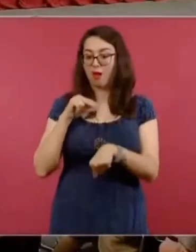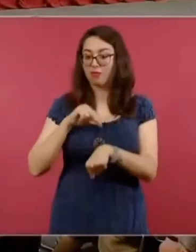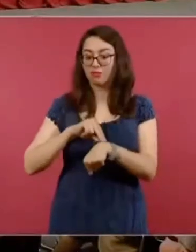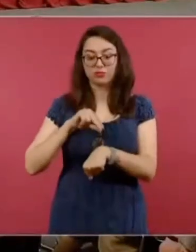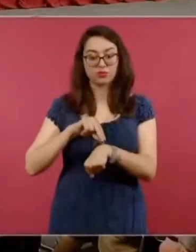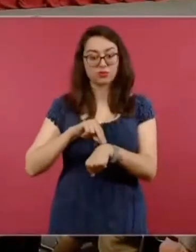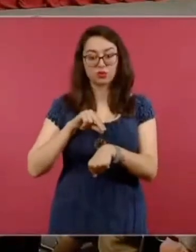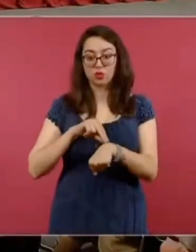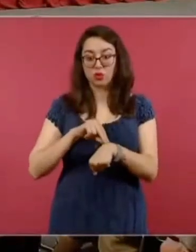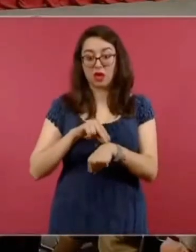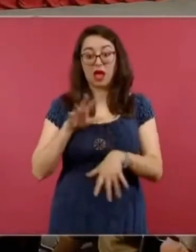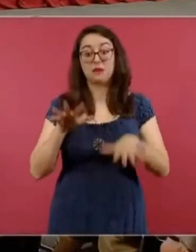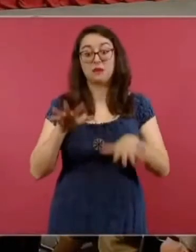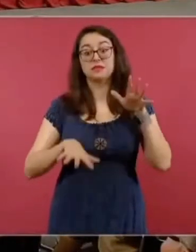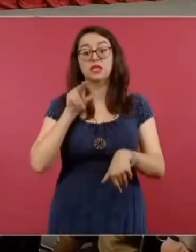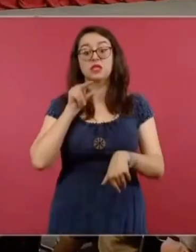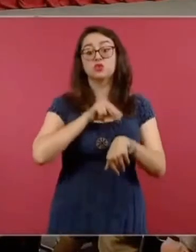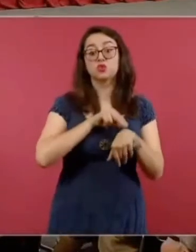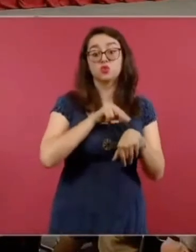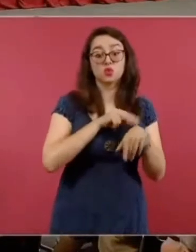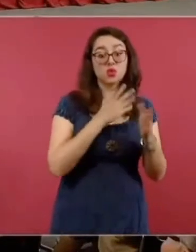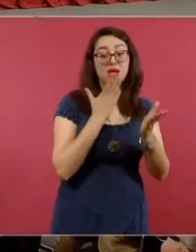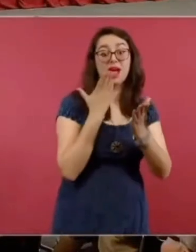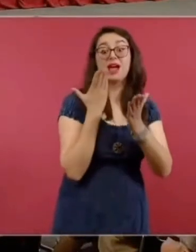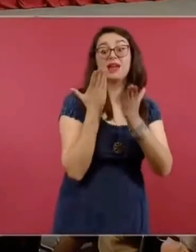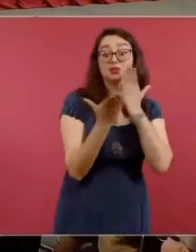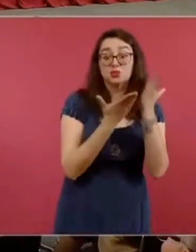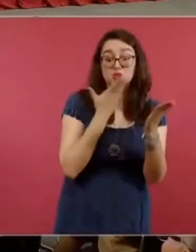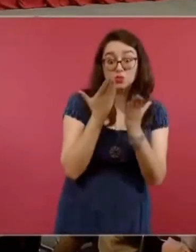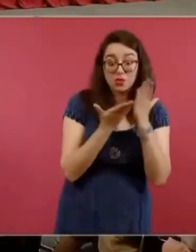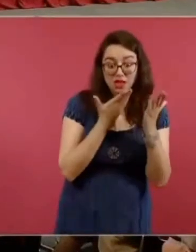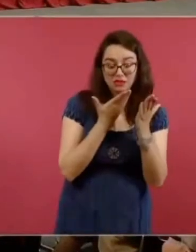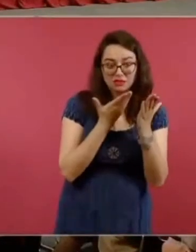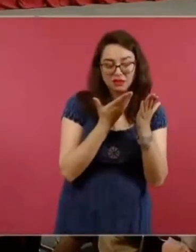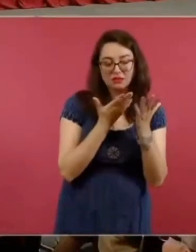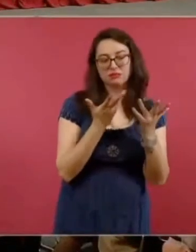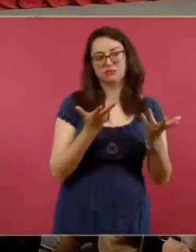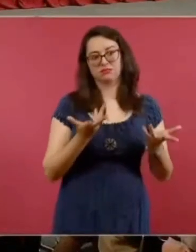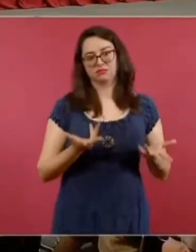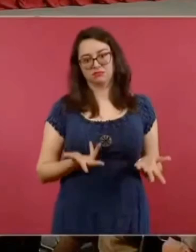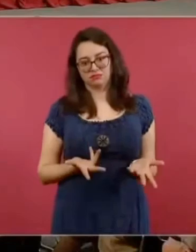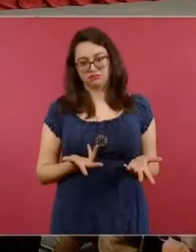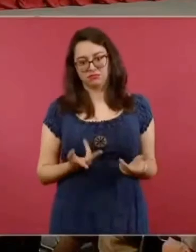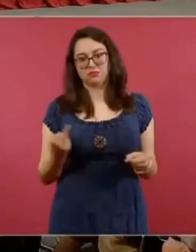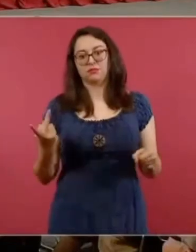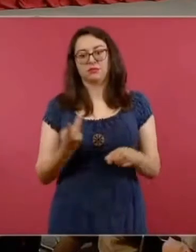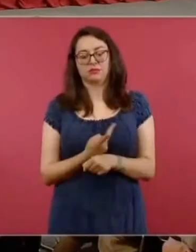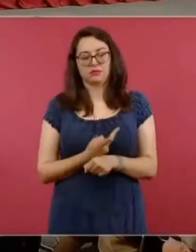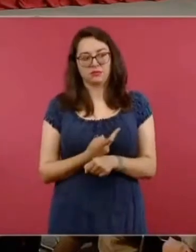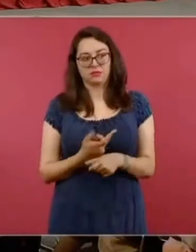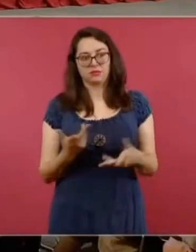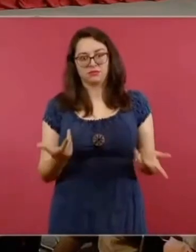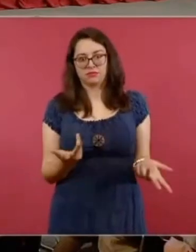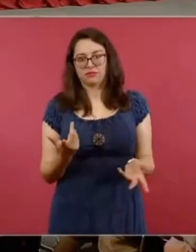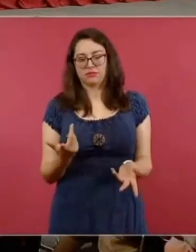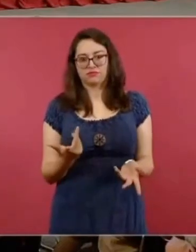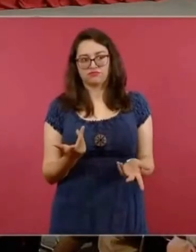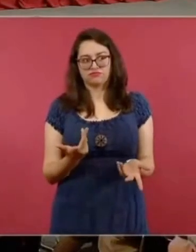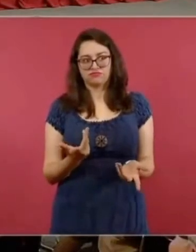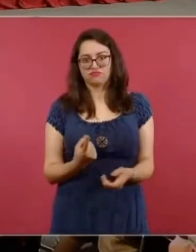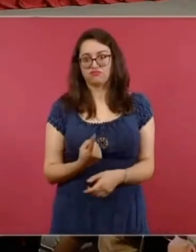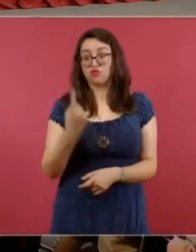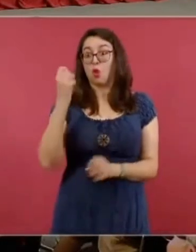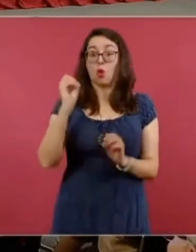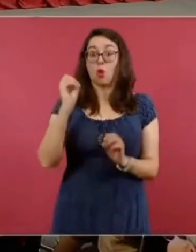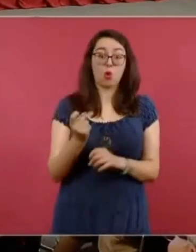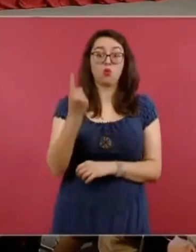médico adscrito al centro de salud. Y en algunos casos sí había un médico adscrito, pero uno solo. Y lo que estamos buscando es que en